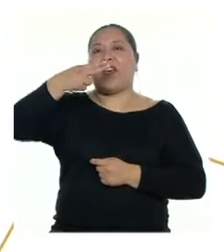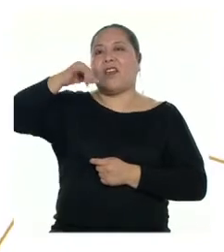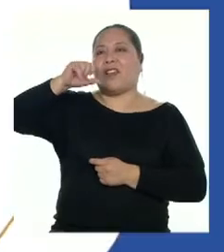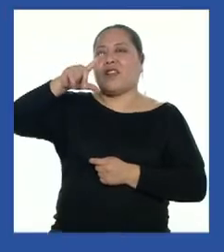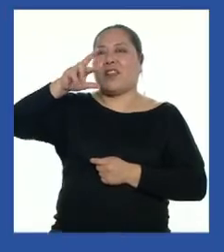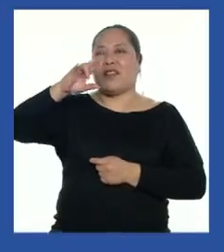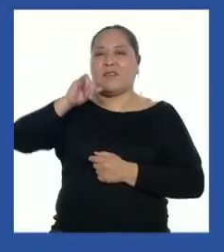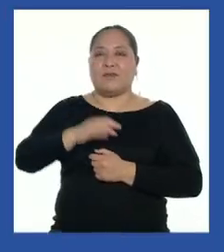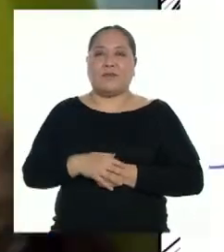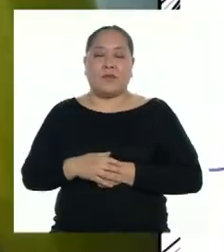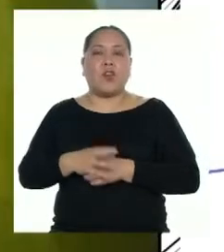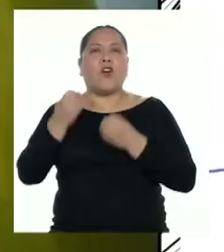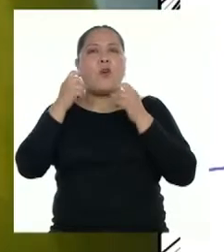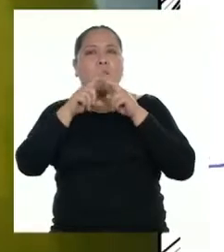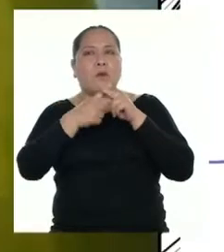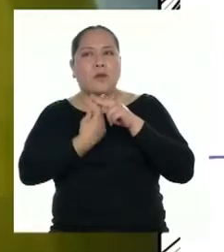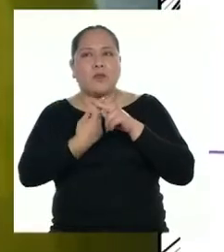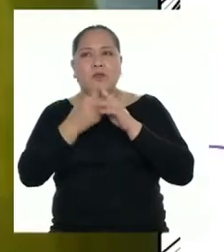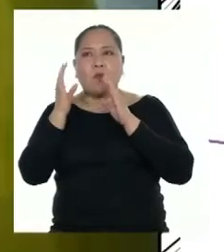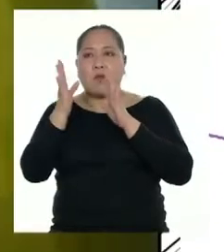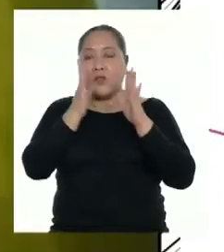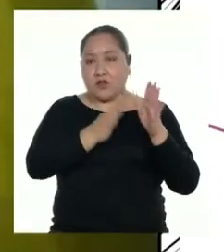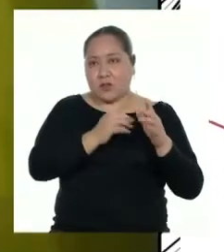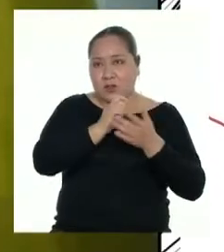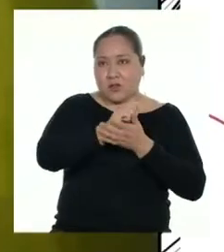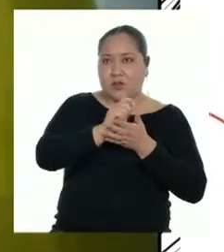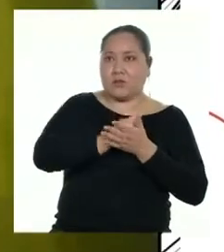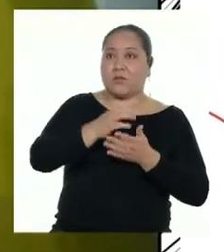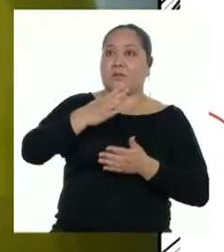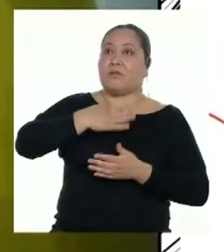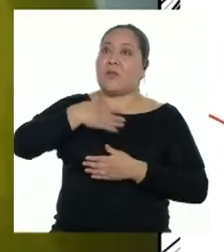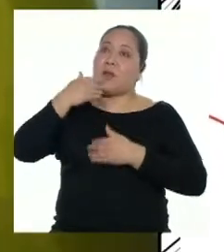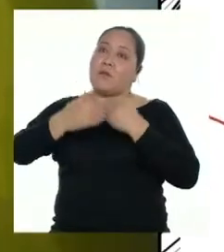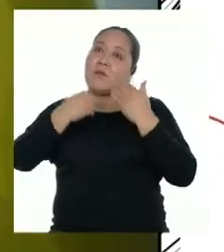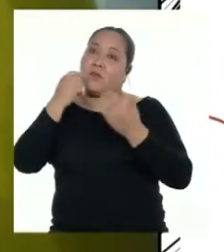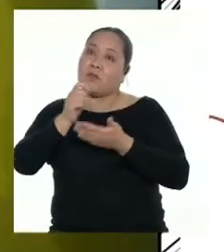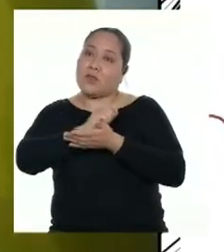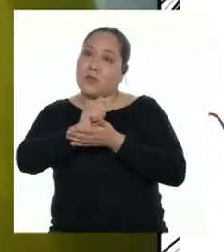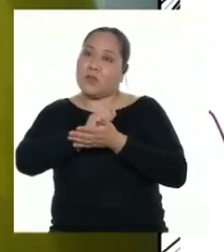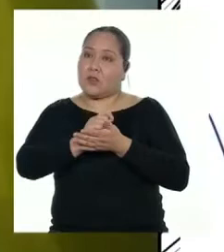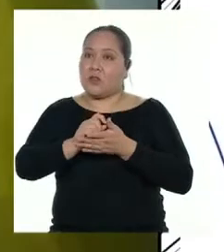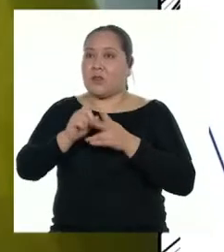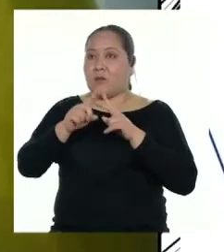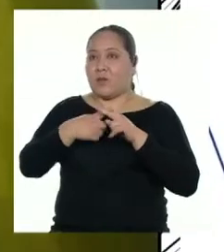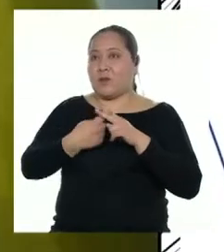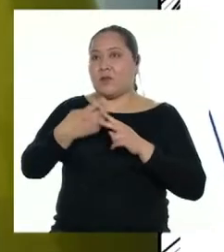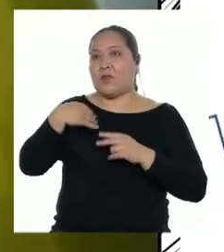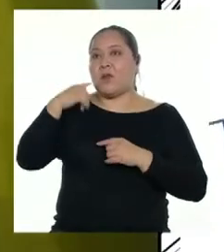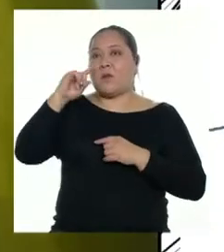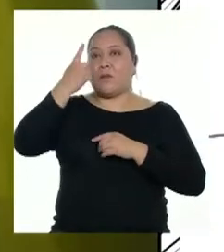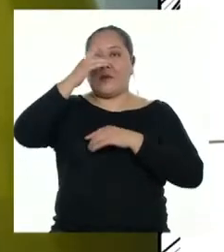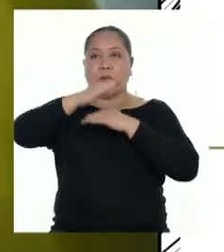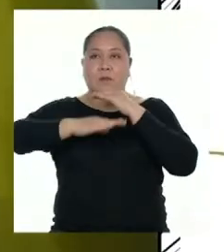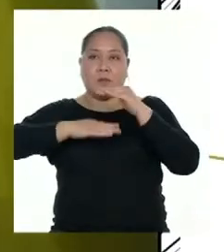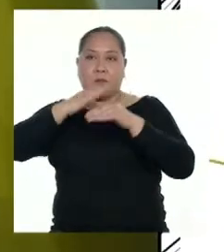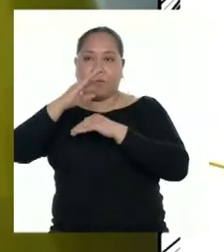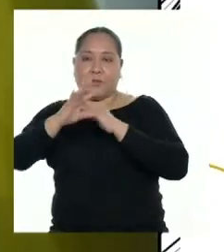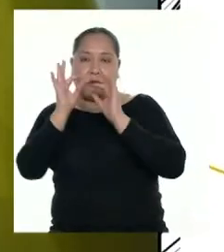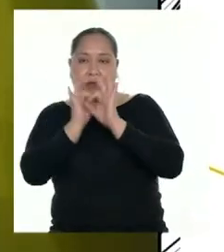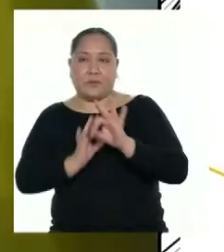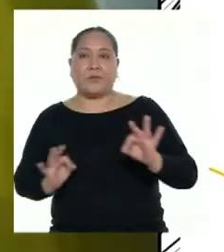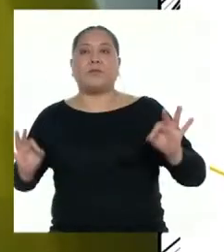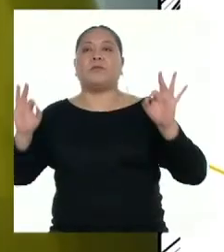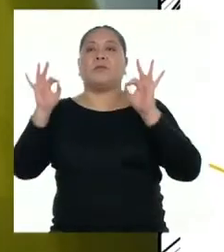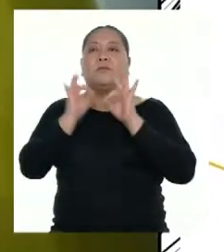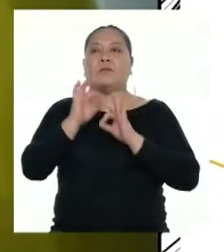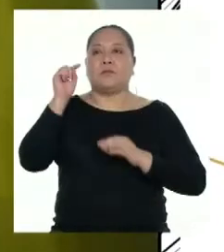de escritura? Bueno, yo mi proceso de escritura inicio con el primer paso fundamental e